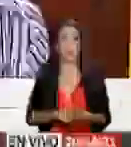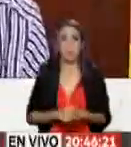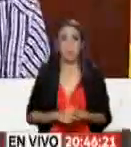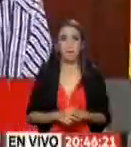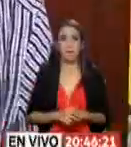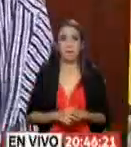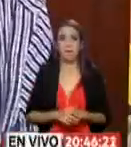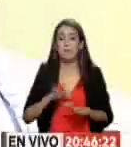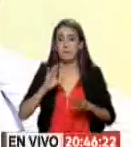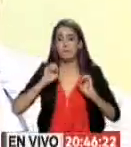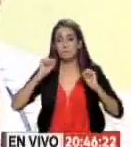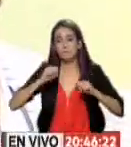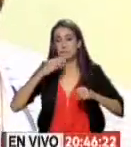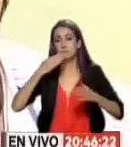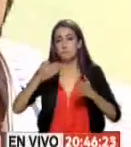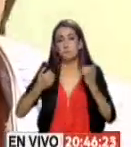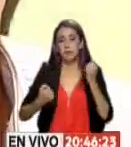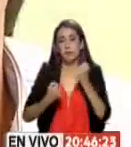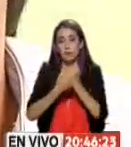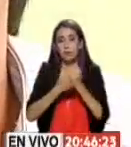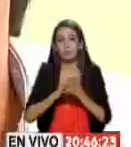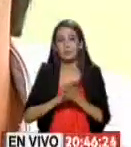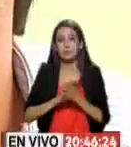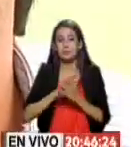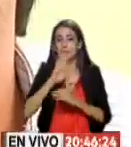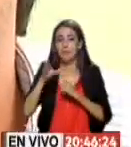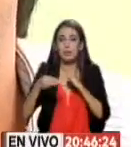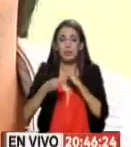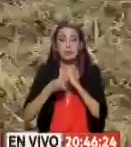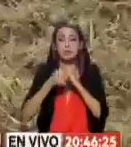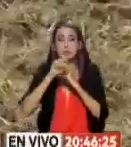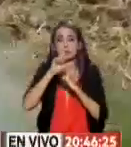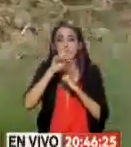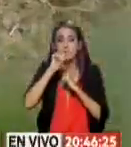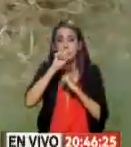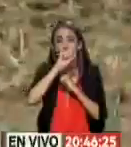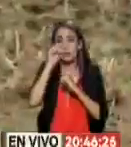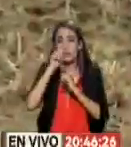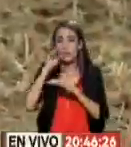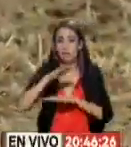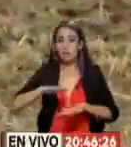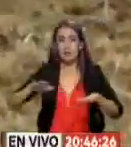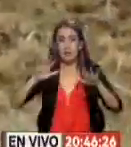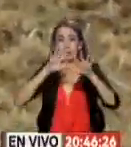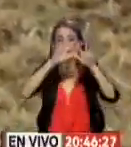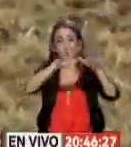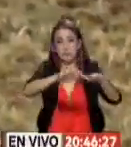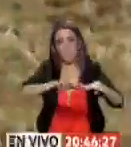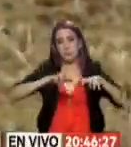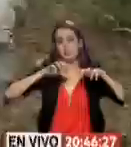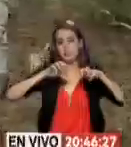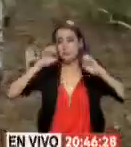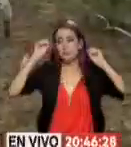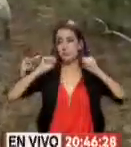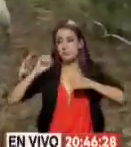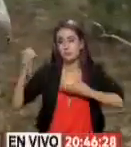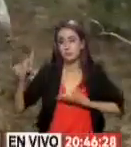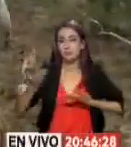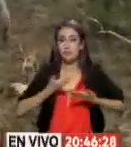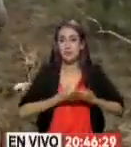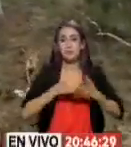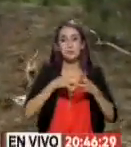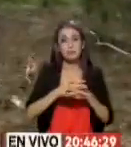Embrapa puede ayudar. El ministro Lasso indicó que a la par serán acercamientos con agricultores para conocer necesidades de cada sector y